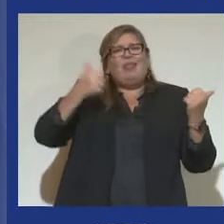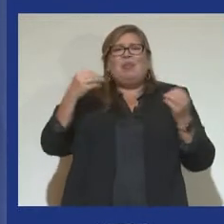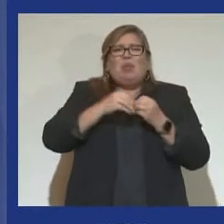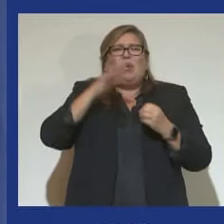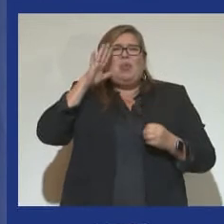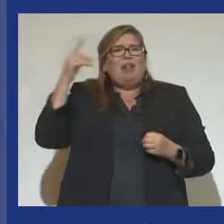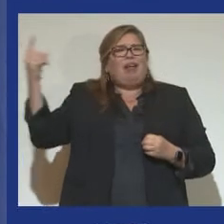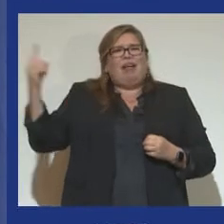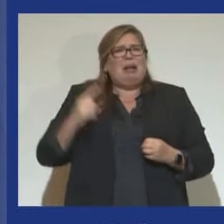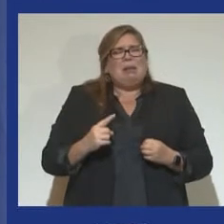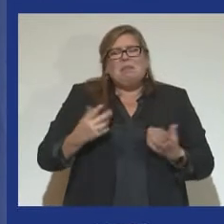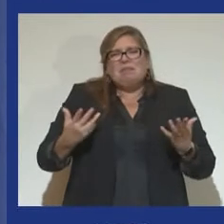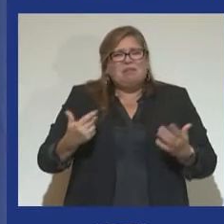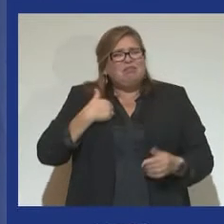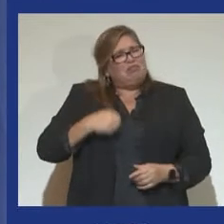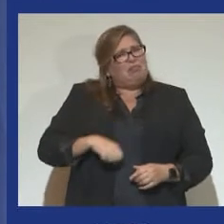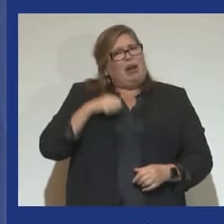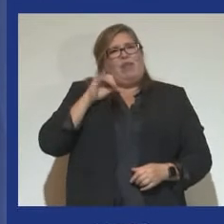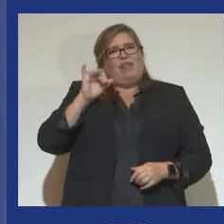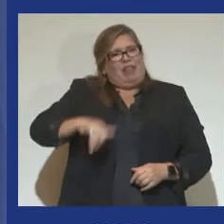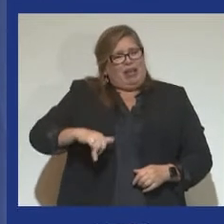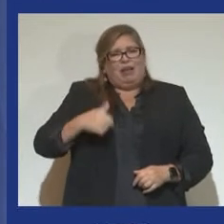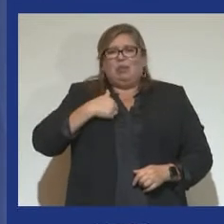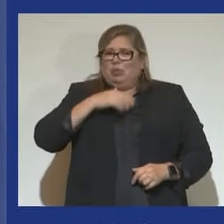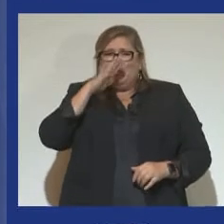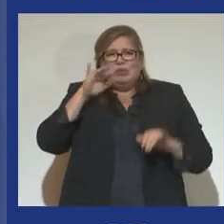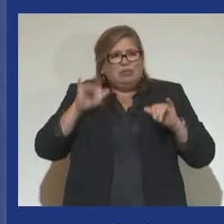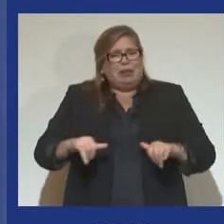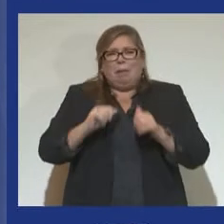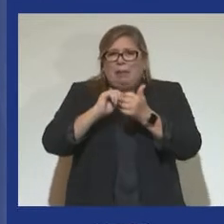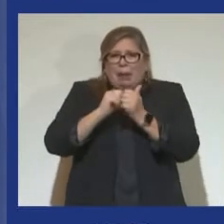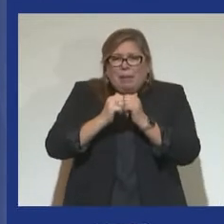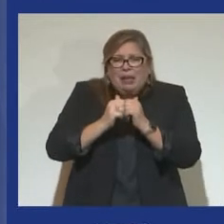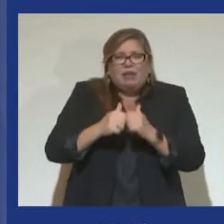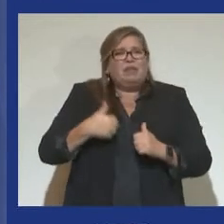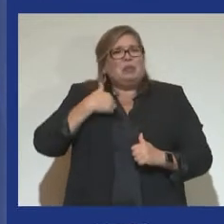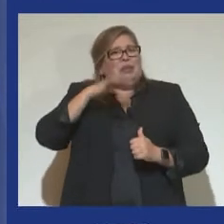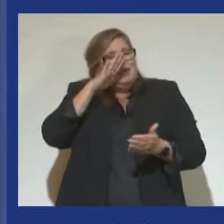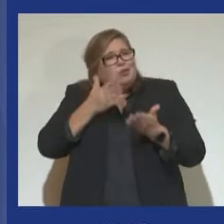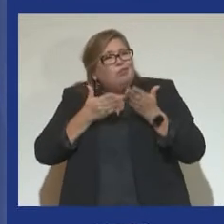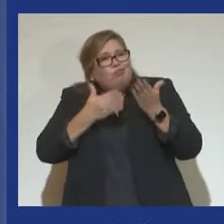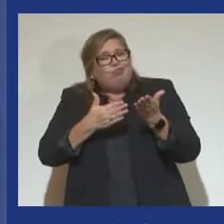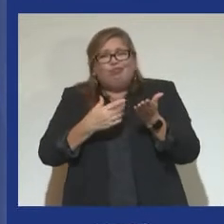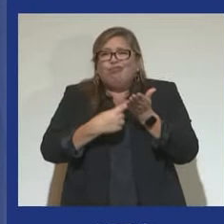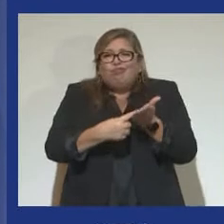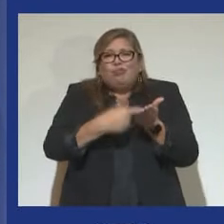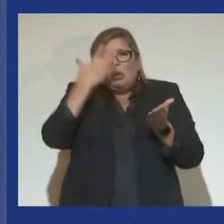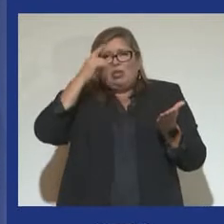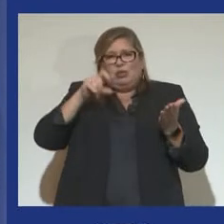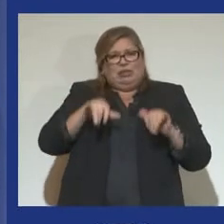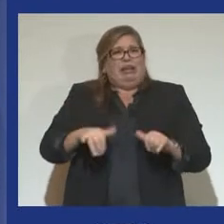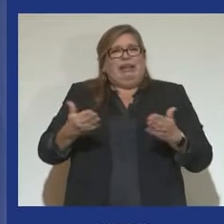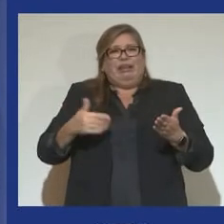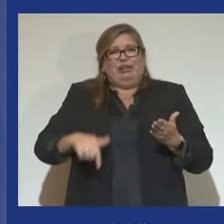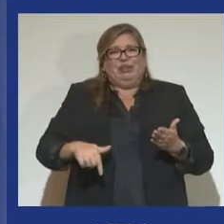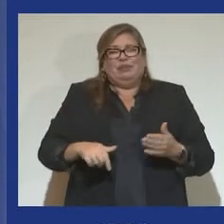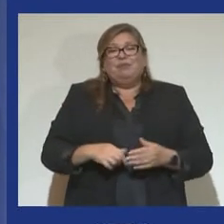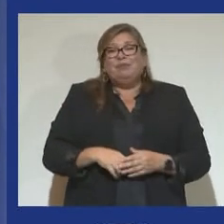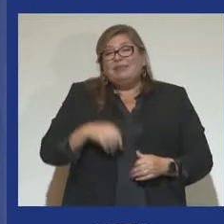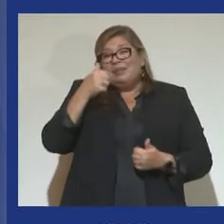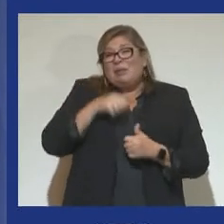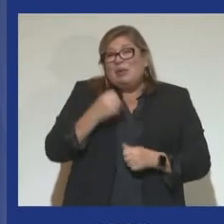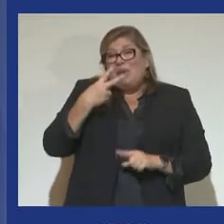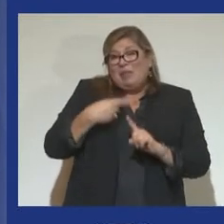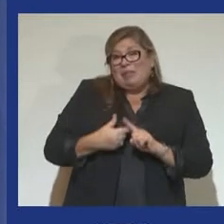individuo se va muchos regresan al estado estamos orgullosos de eso y seguiremos con nuestra competitividad y yo voy a defender a nuestro estado hace 12